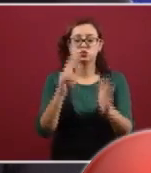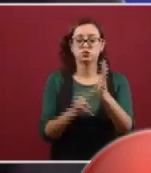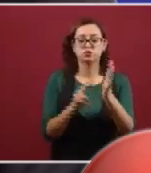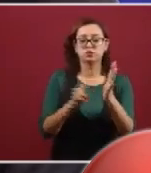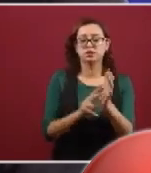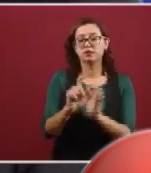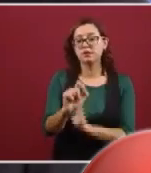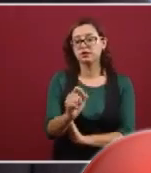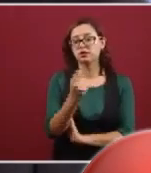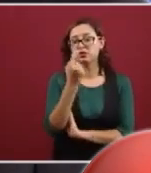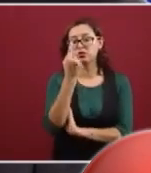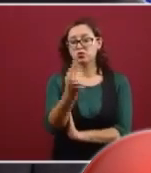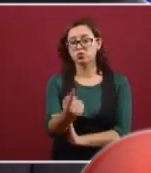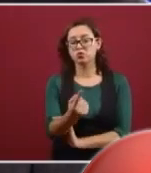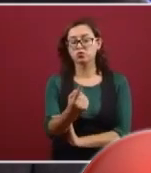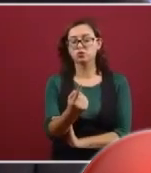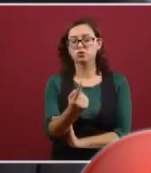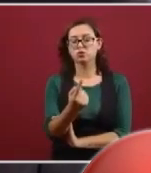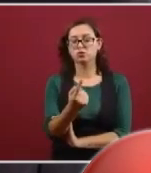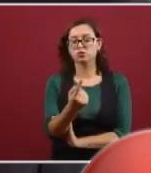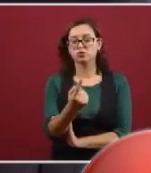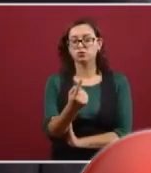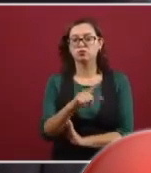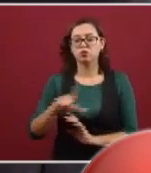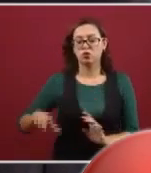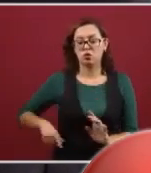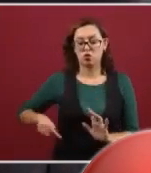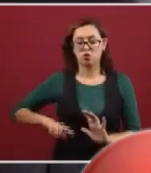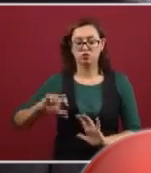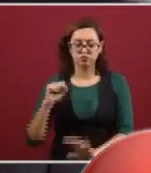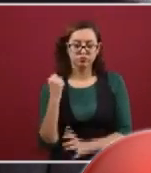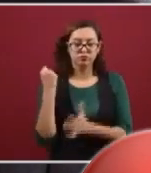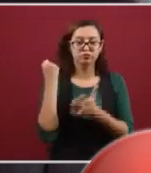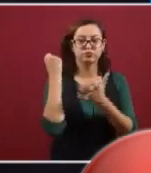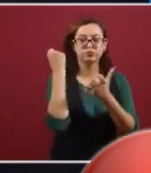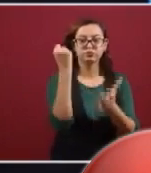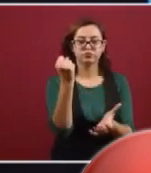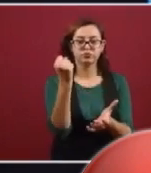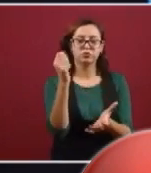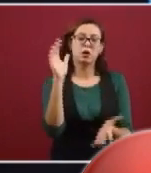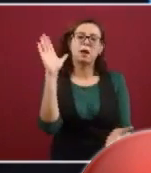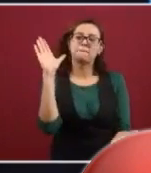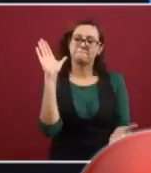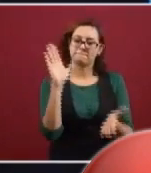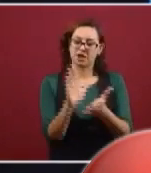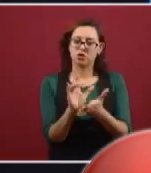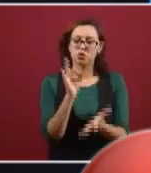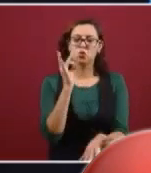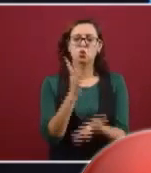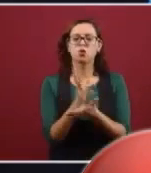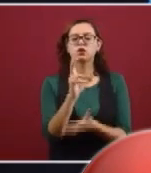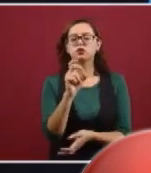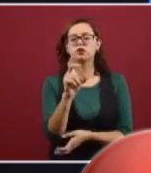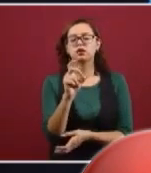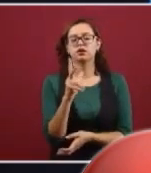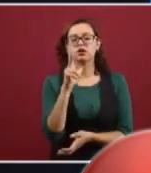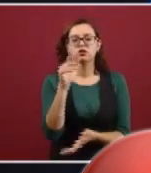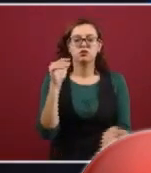las aportaciones de capital del Gobierno federal a tan solo 38,000 millones de pesos.